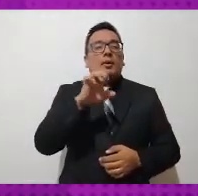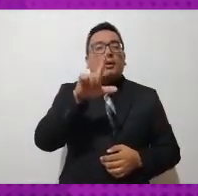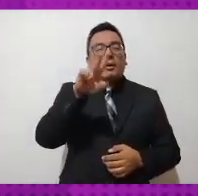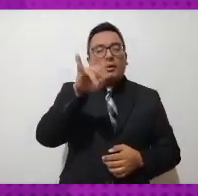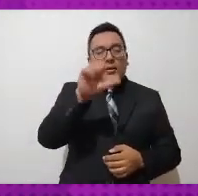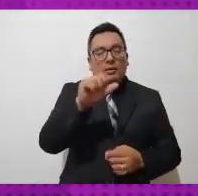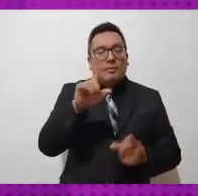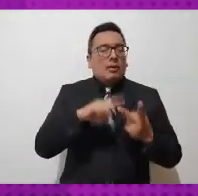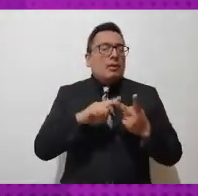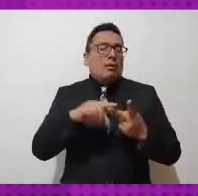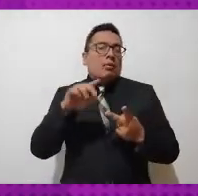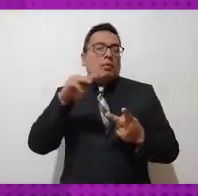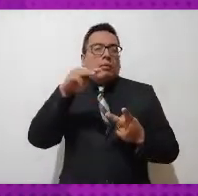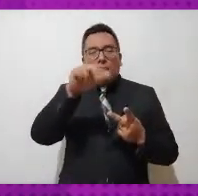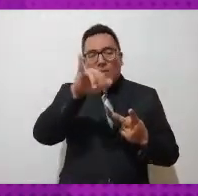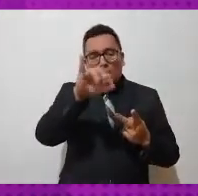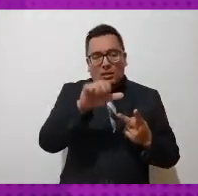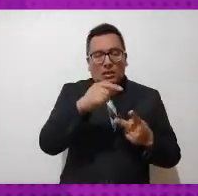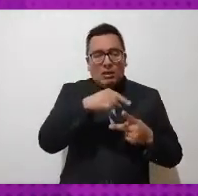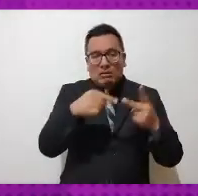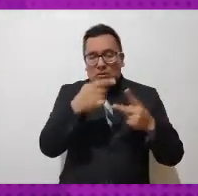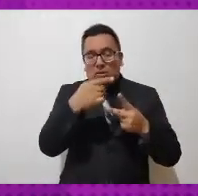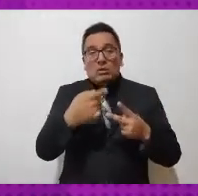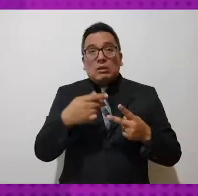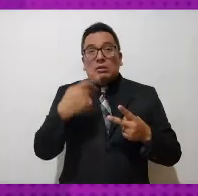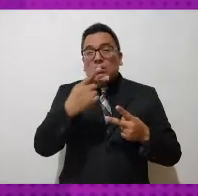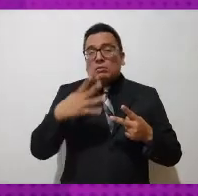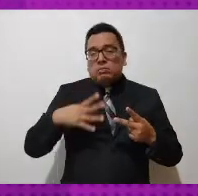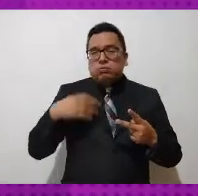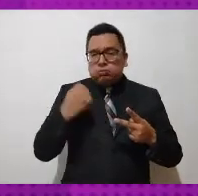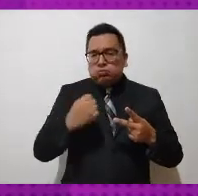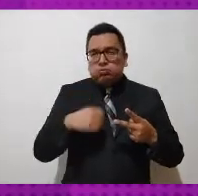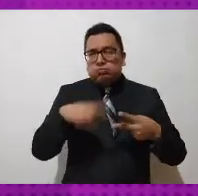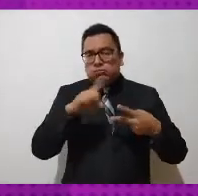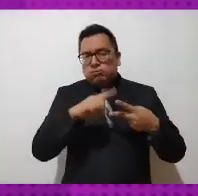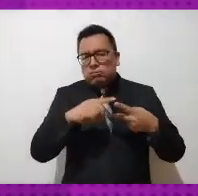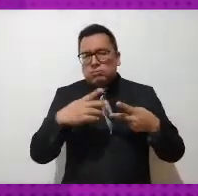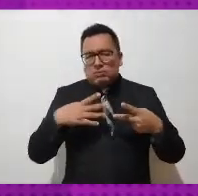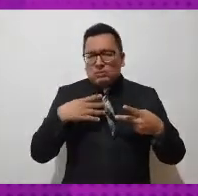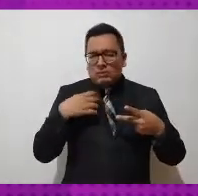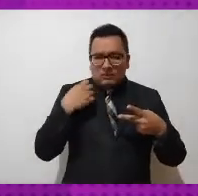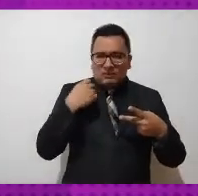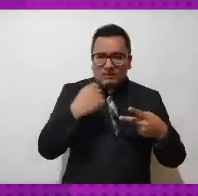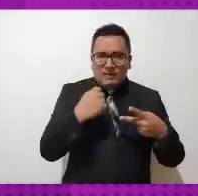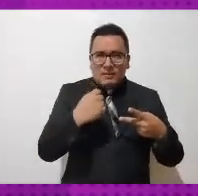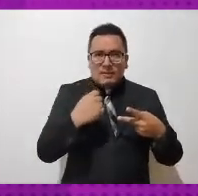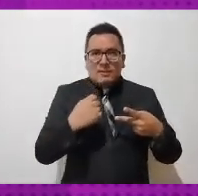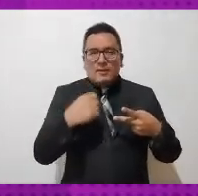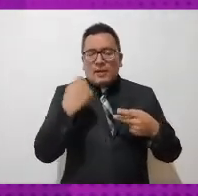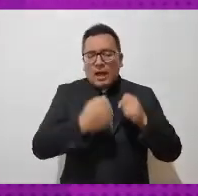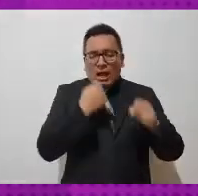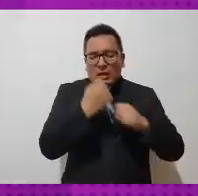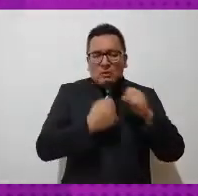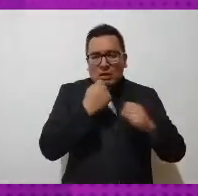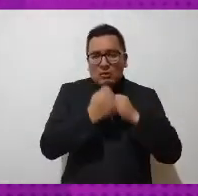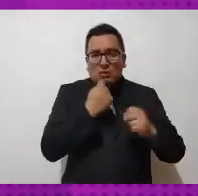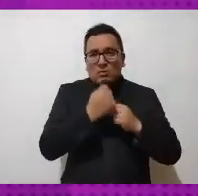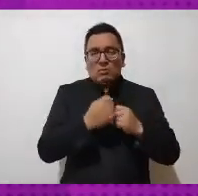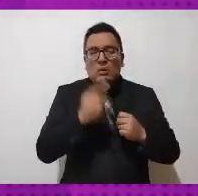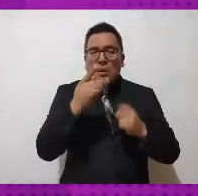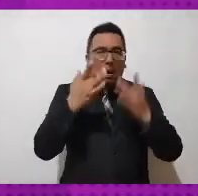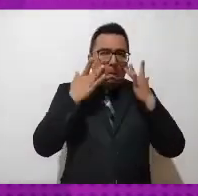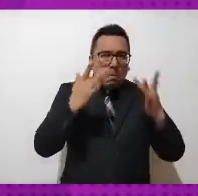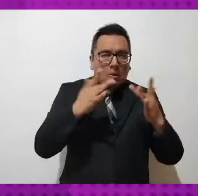Puerto y de María Lavalle Urbina, quienes con su lucha, la primera una lucha que le llevó años, pero que